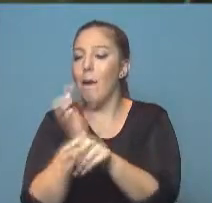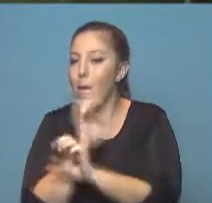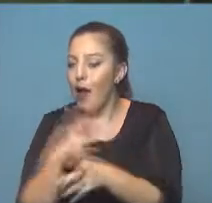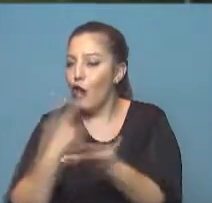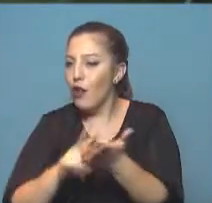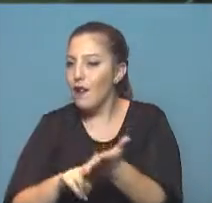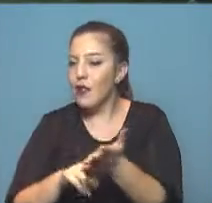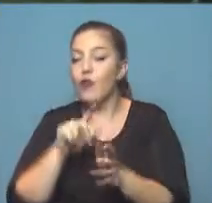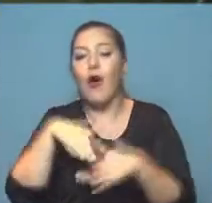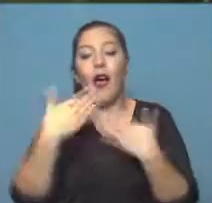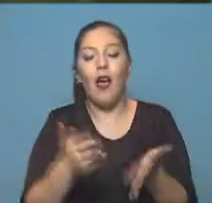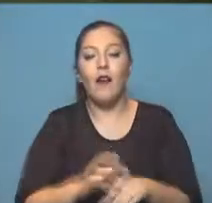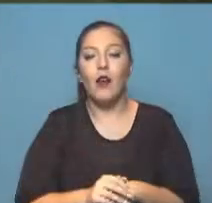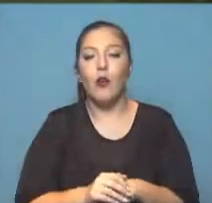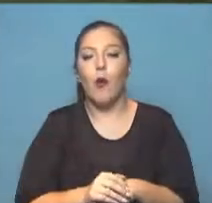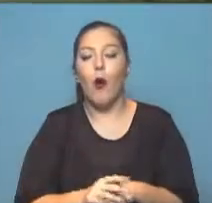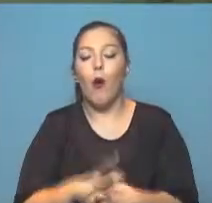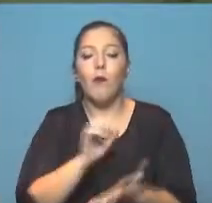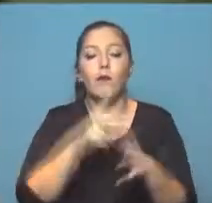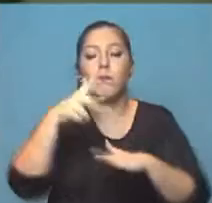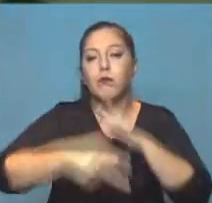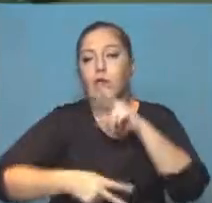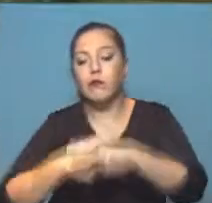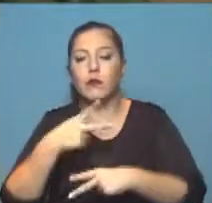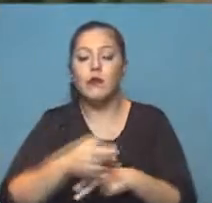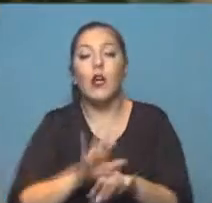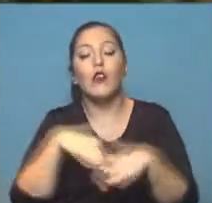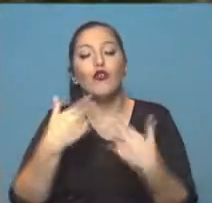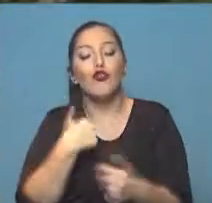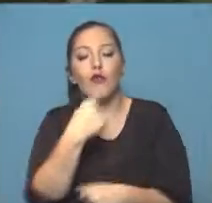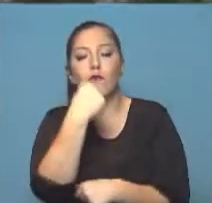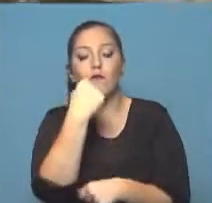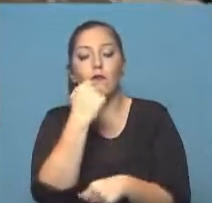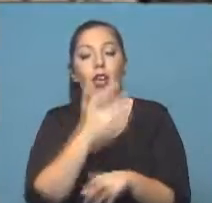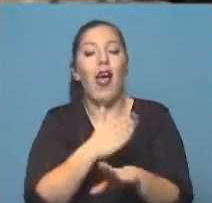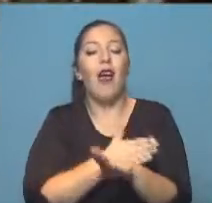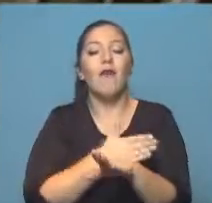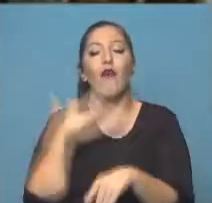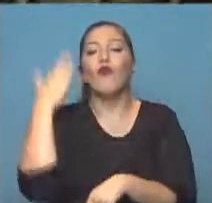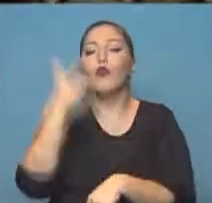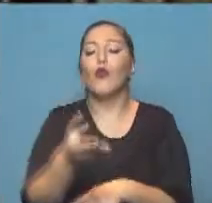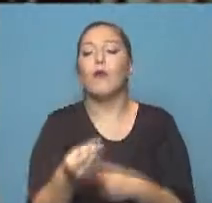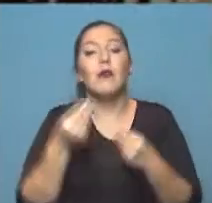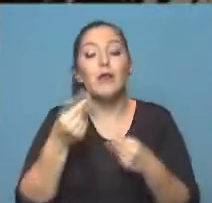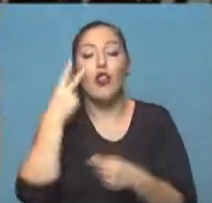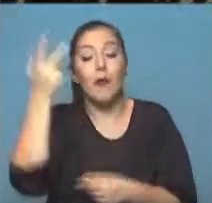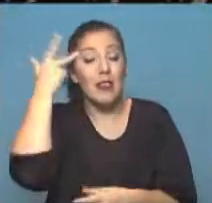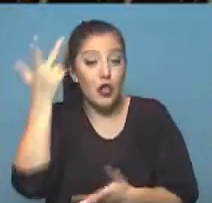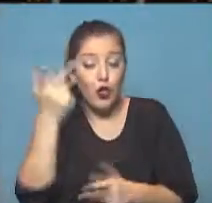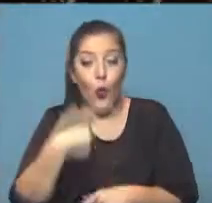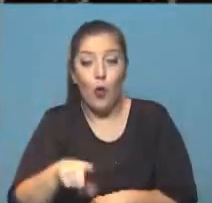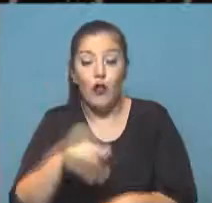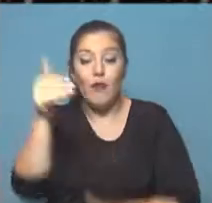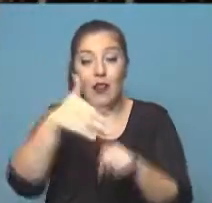van bloqueándose unos a otros. Entonces yo diría que antes que anticipar qué va a pasar en términos del 2018, cuando vaya a